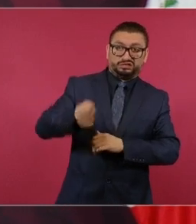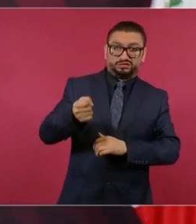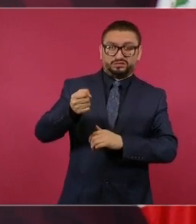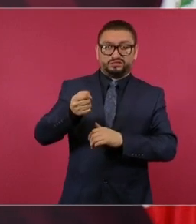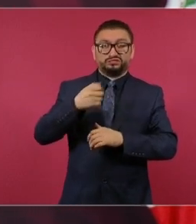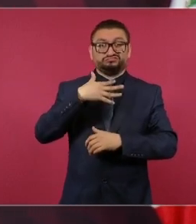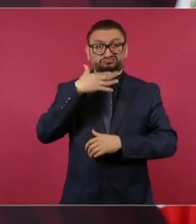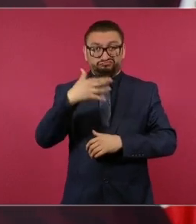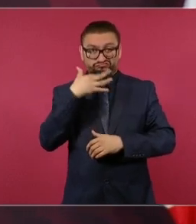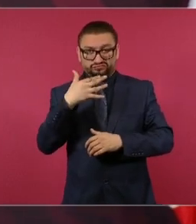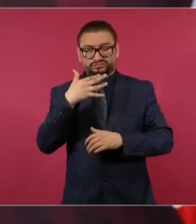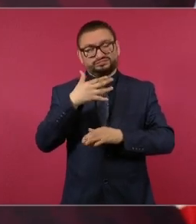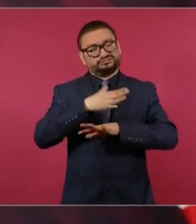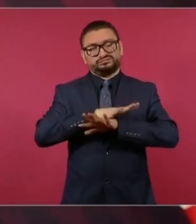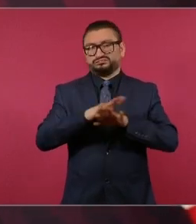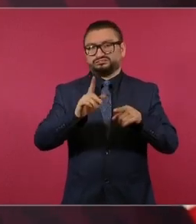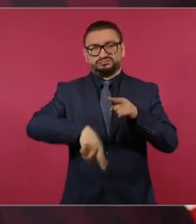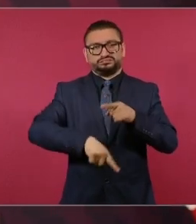corrupción.